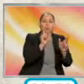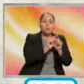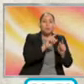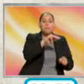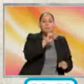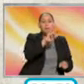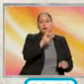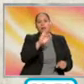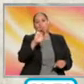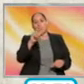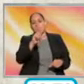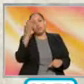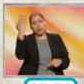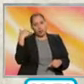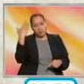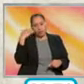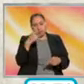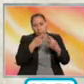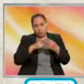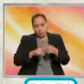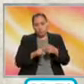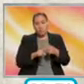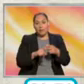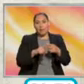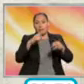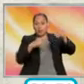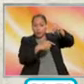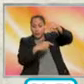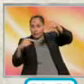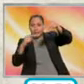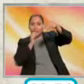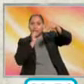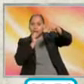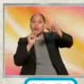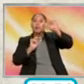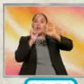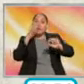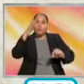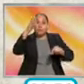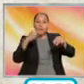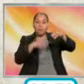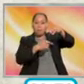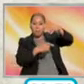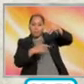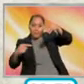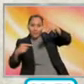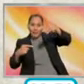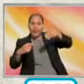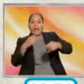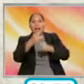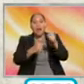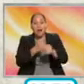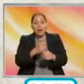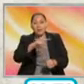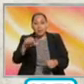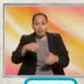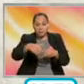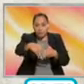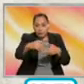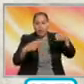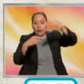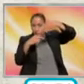Félix, sí unido, sí continuo, pero no ponía la rúbrica. Sí, claro. Lo fue poniendo rayita de abajo. hasta años después. Hasta que se dio donde- cuenta ella, ¿no?